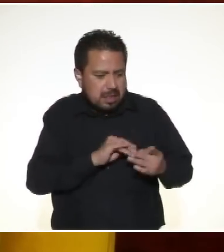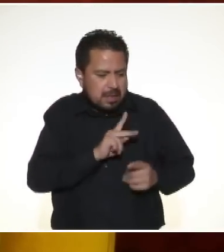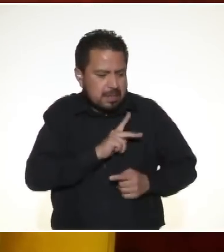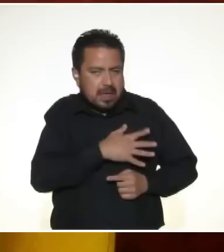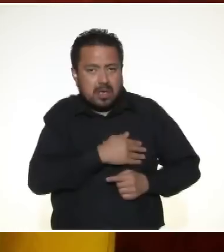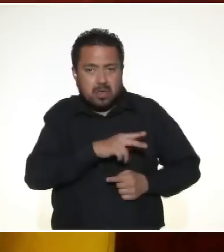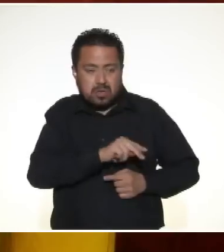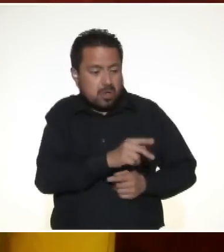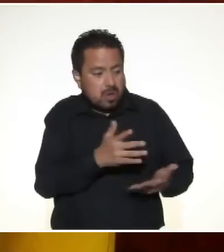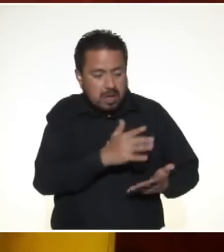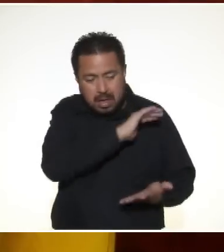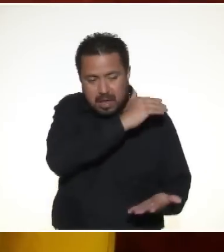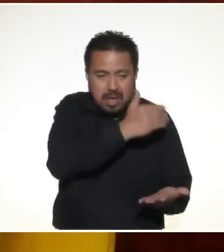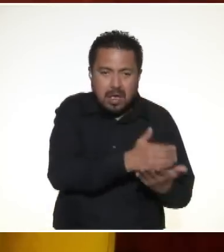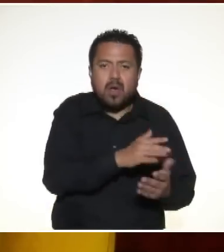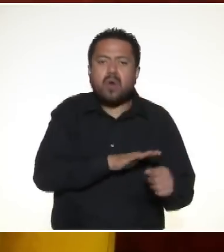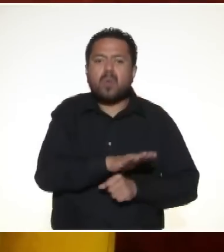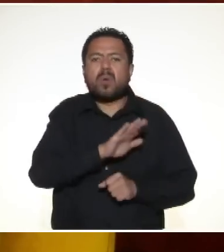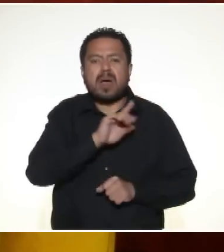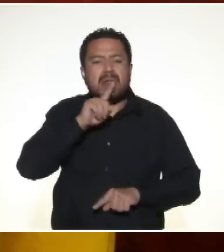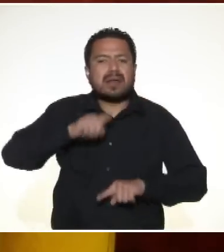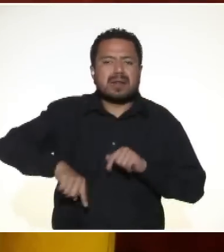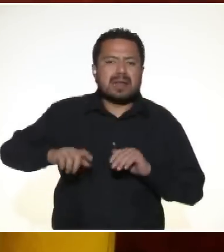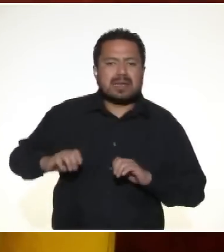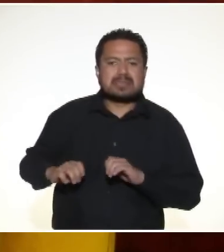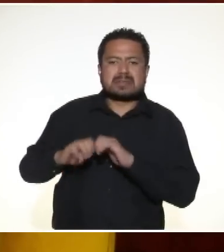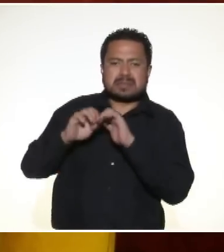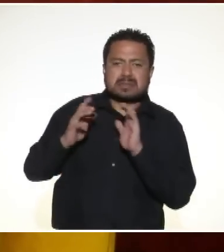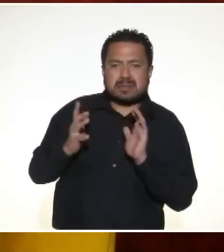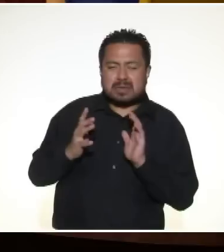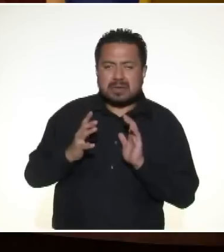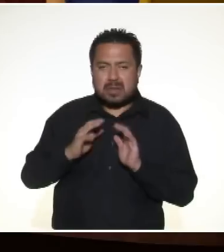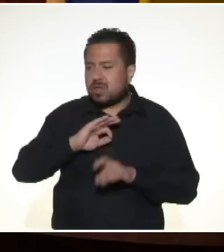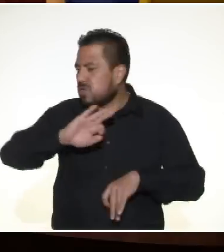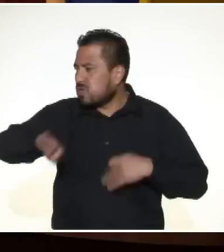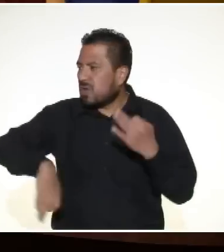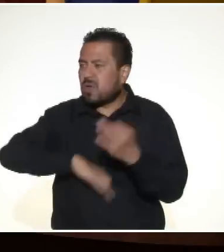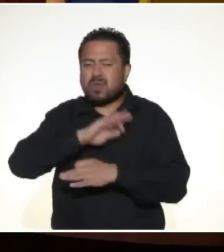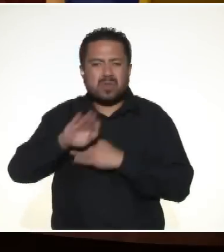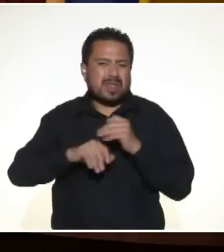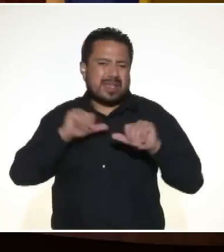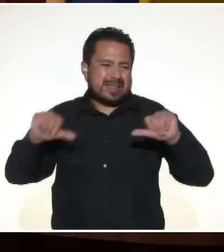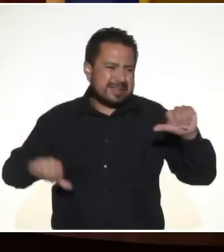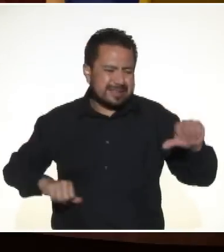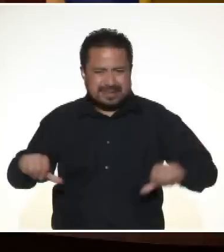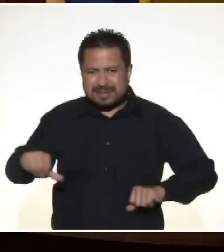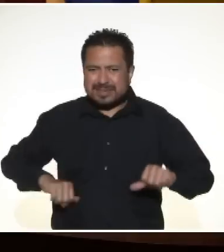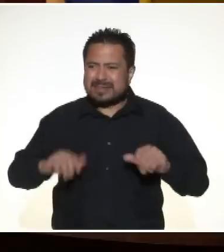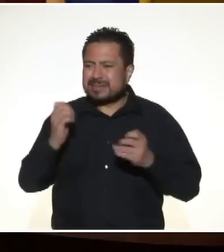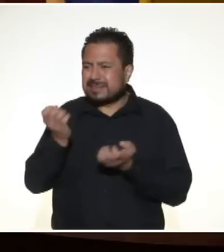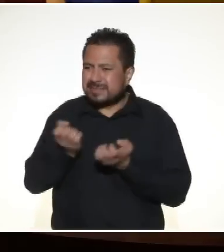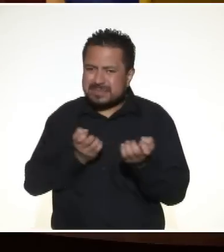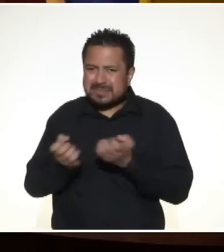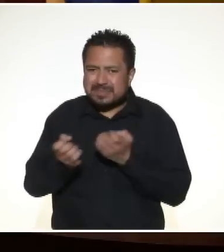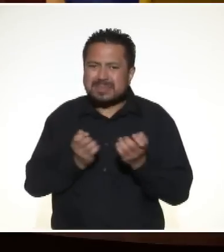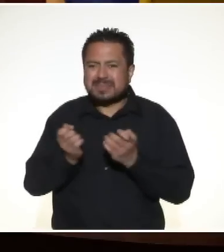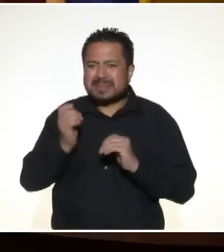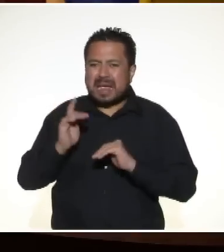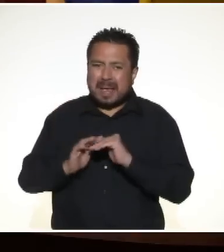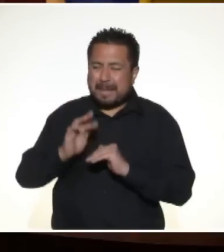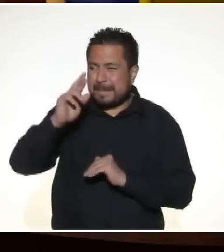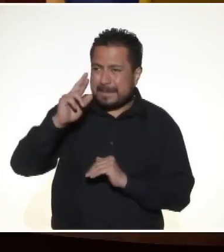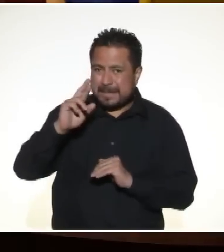qué puedo hacer yo para prevenir estos accidentes? Todas las actividades, todos los ejercicios que son de alto